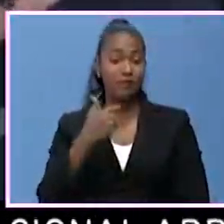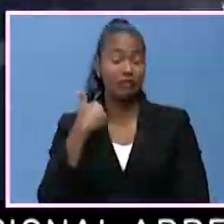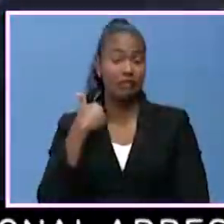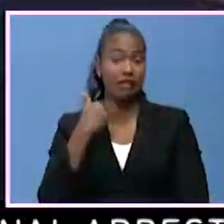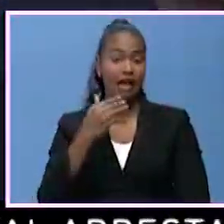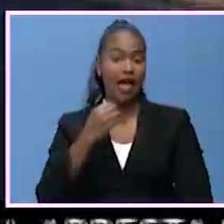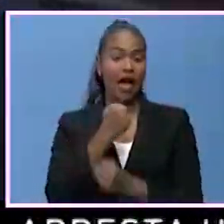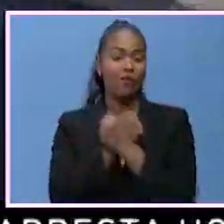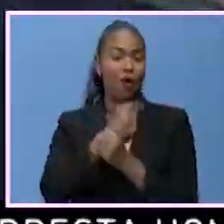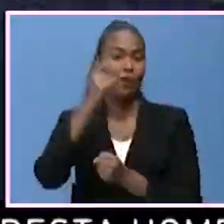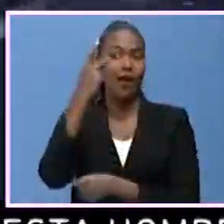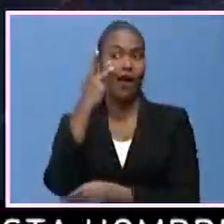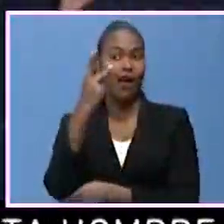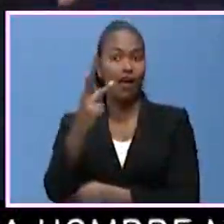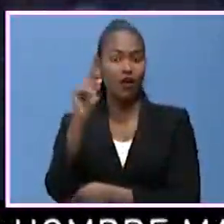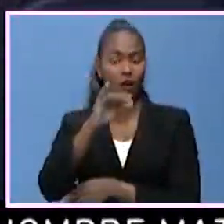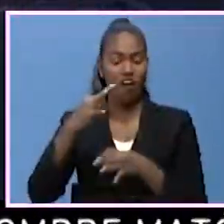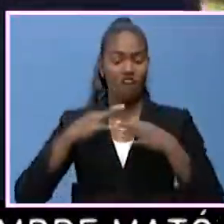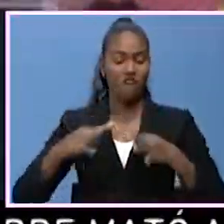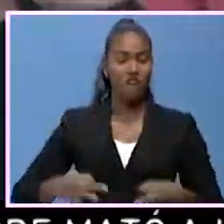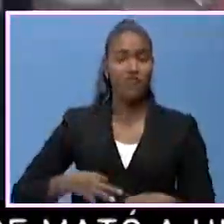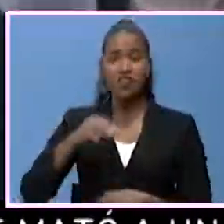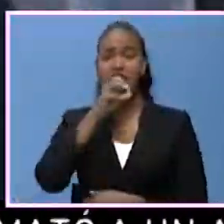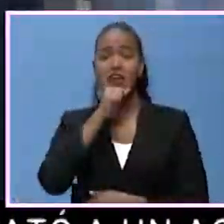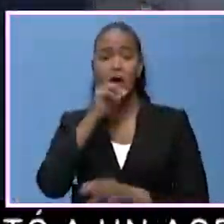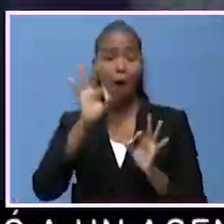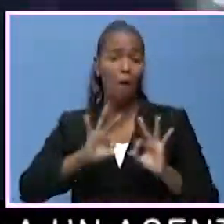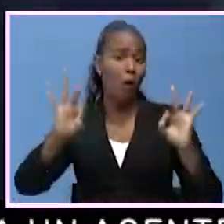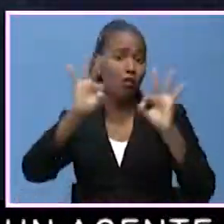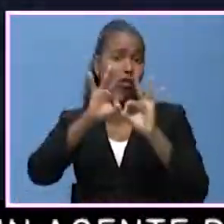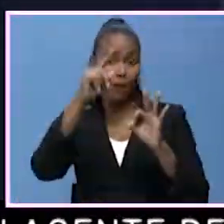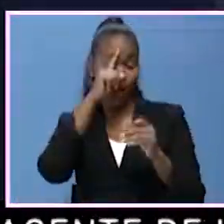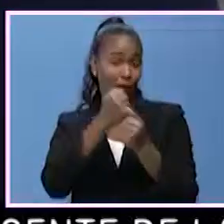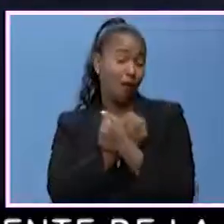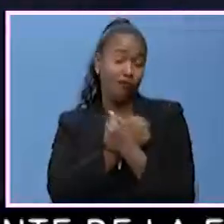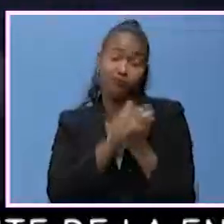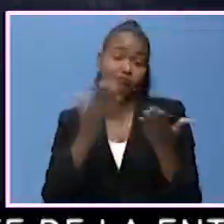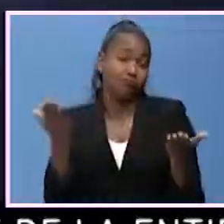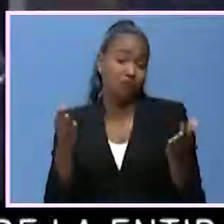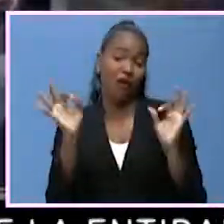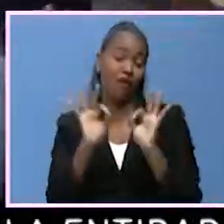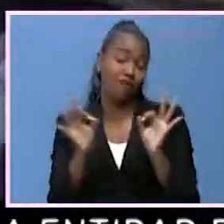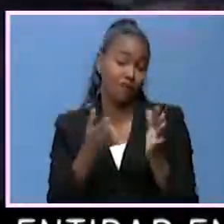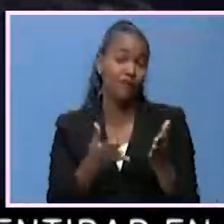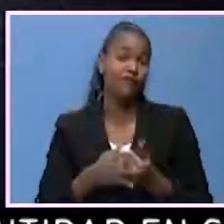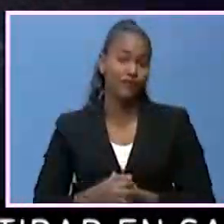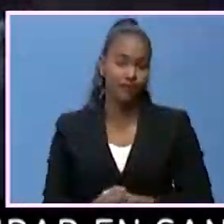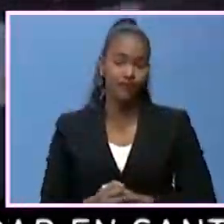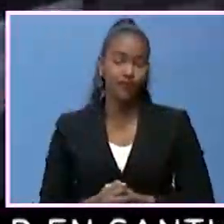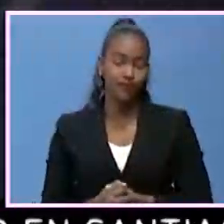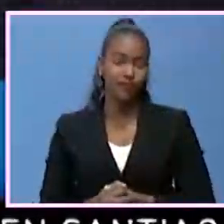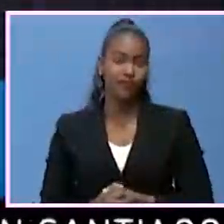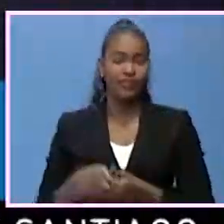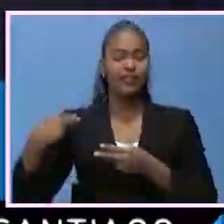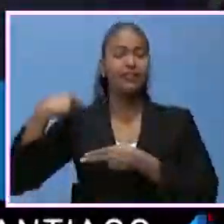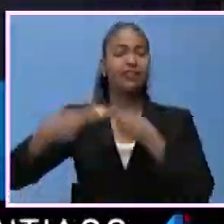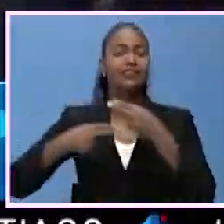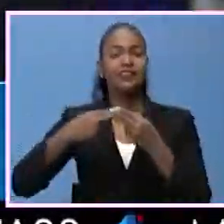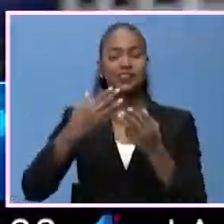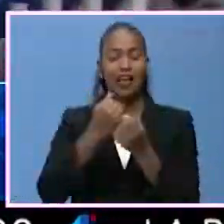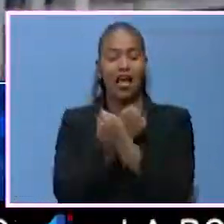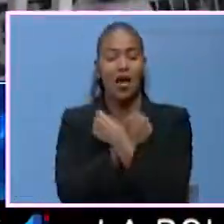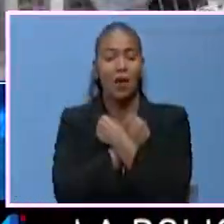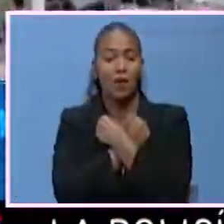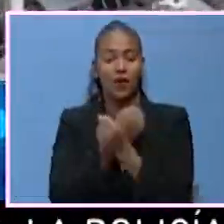amor a primera vista y que el físico y la edad no son factores predominantes a la hora de enamorarse de alguien. La historia de amor de Amber